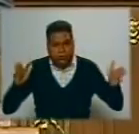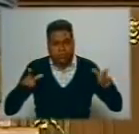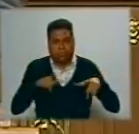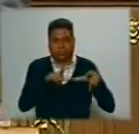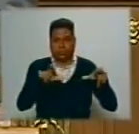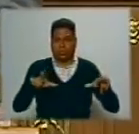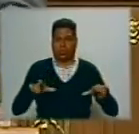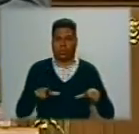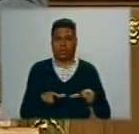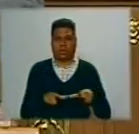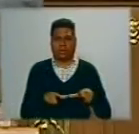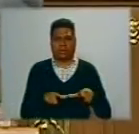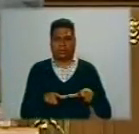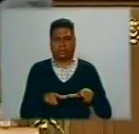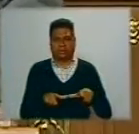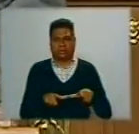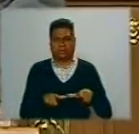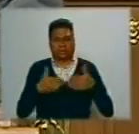espacios,